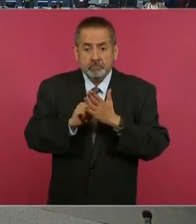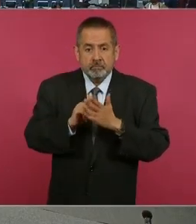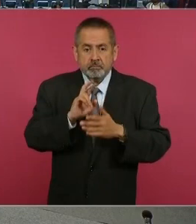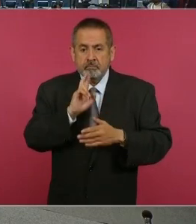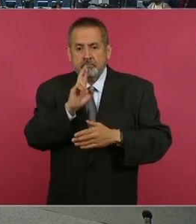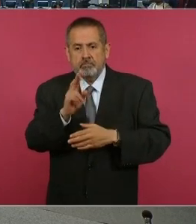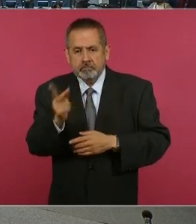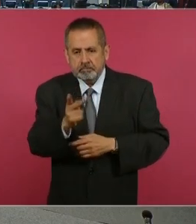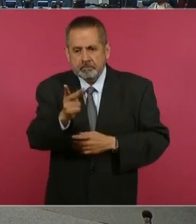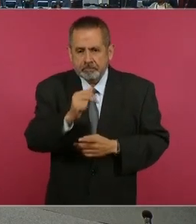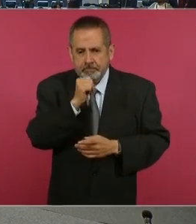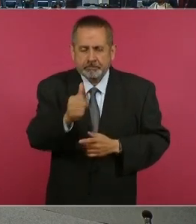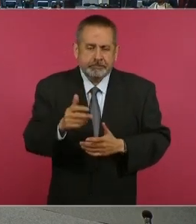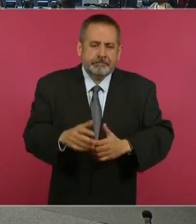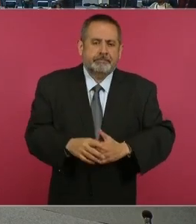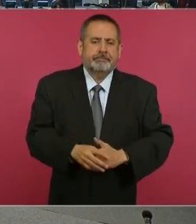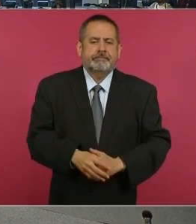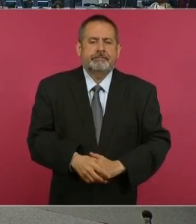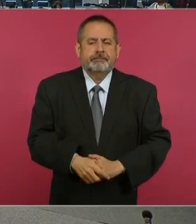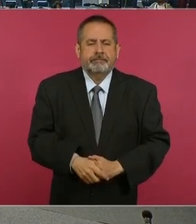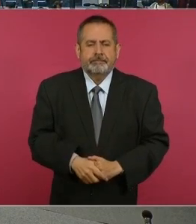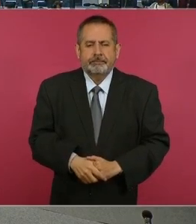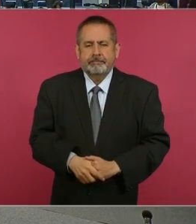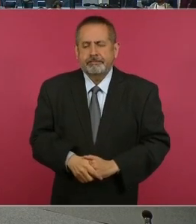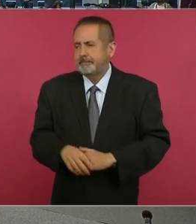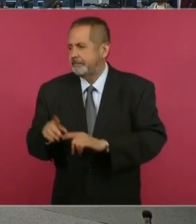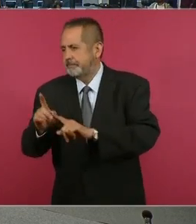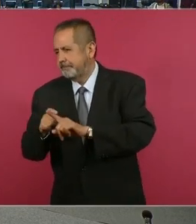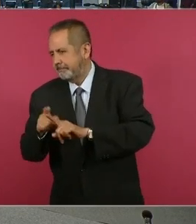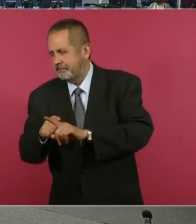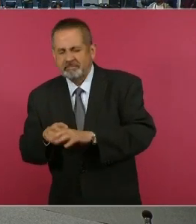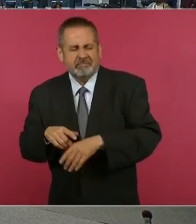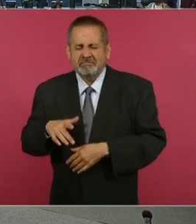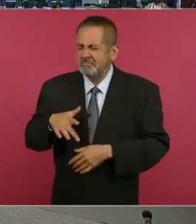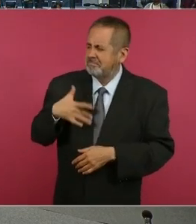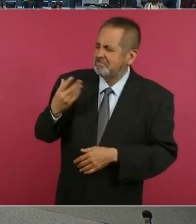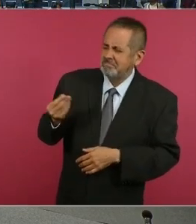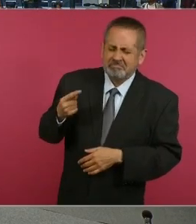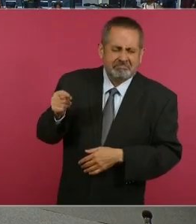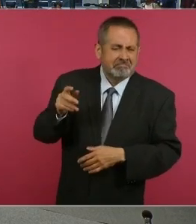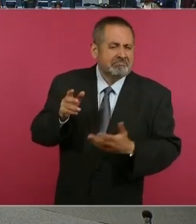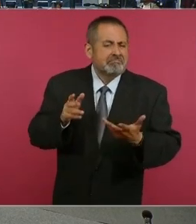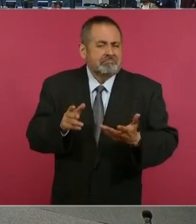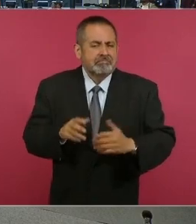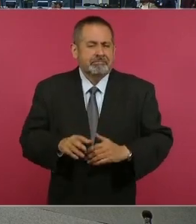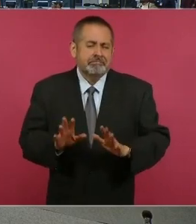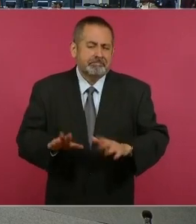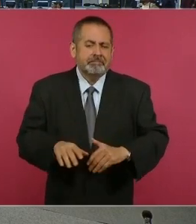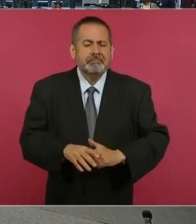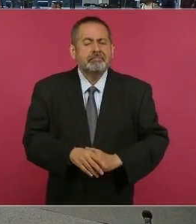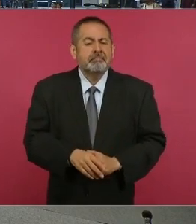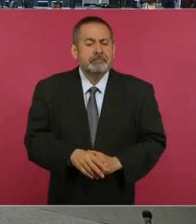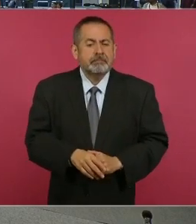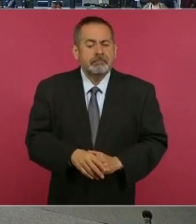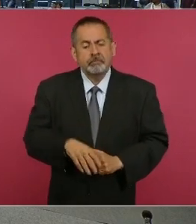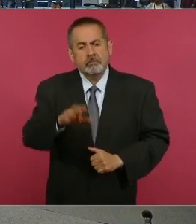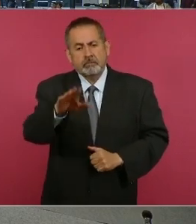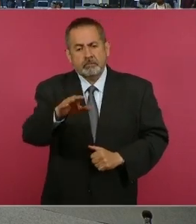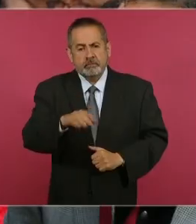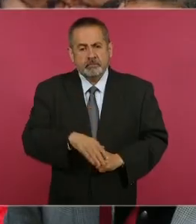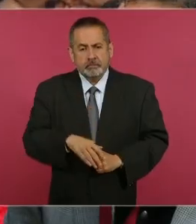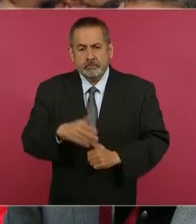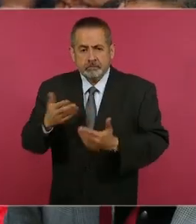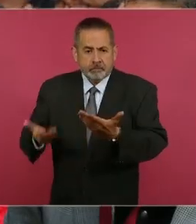poder preguntar. Sí. Aunque les duela, ¿no? Bueno, ya. Presidente, lo que pasa es que aquí vienen y le hacen